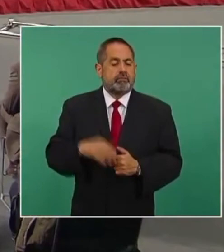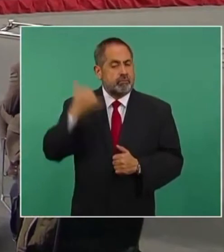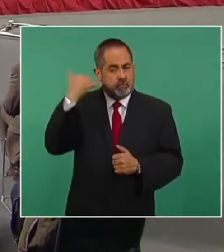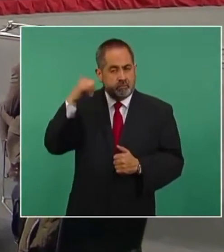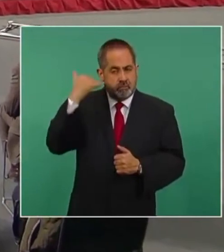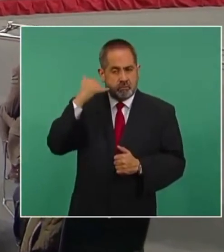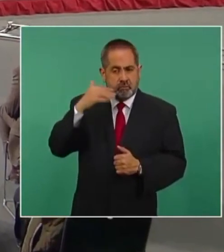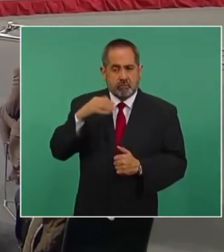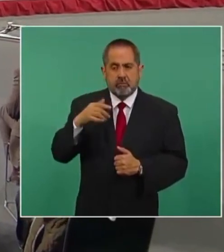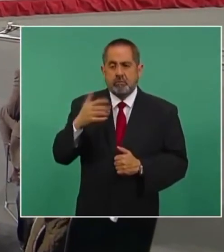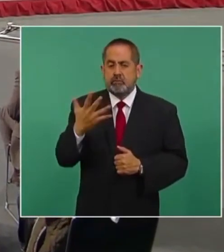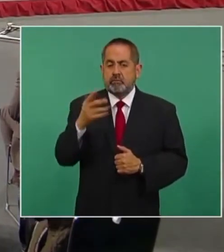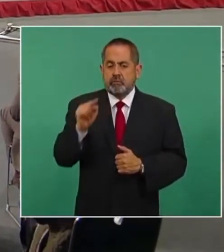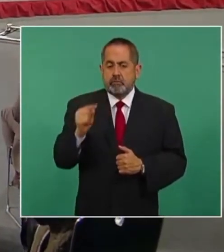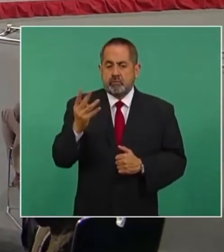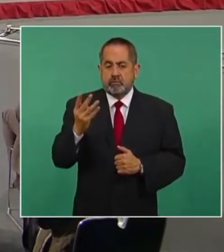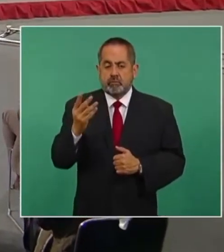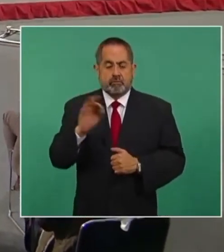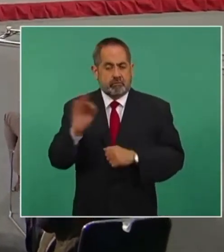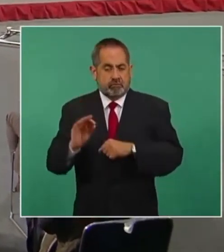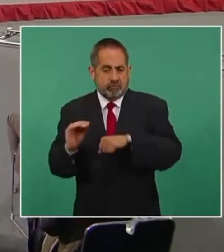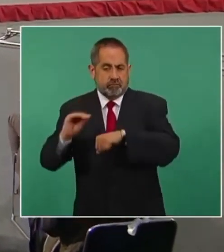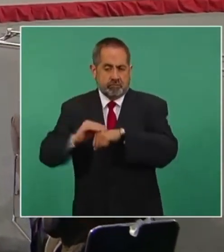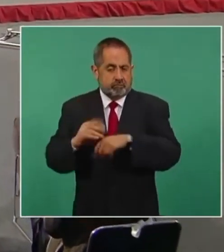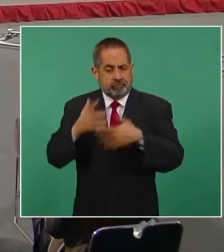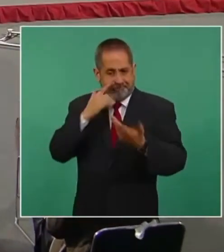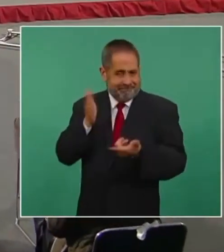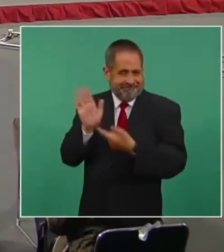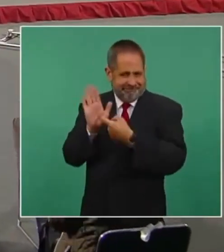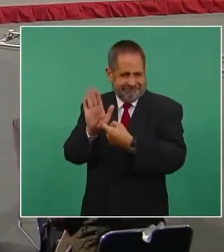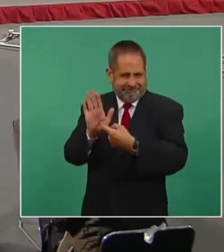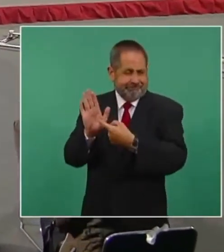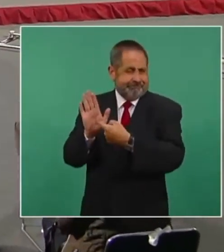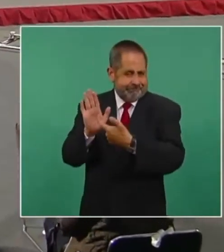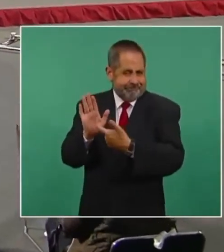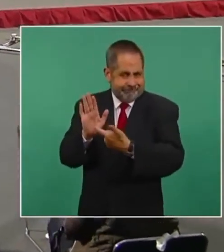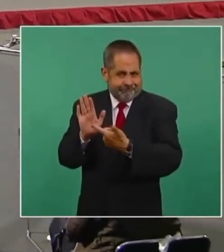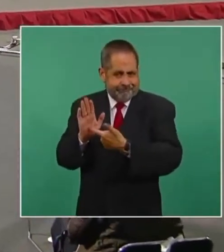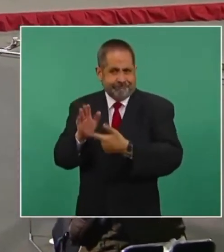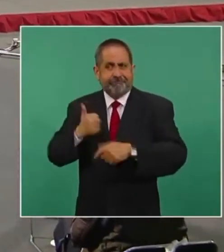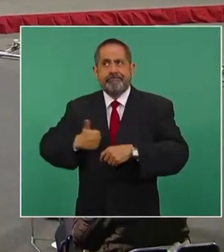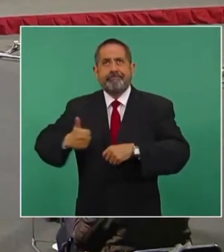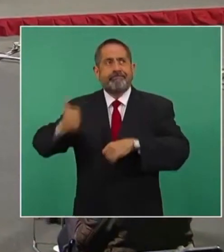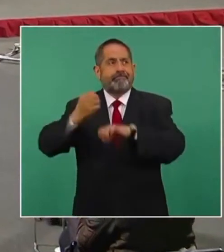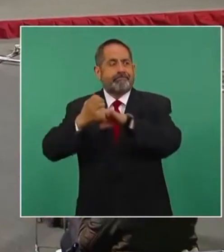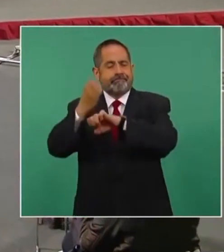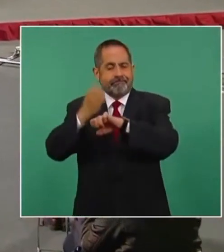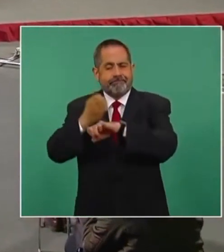2.108.869 millones de pesos. Para Noticias TVT, Flor García.